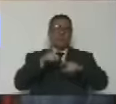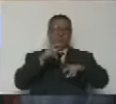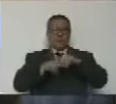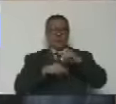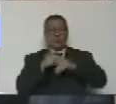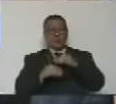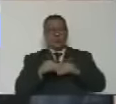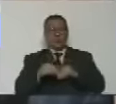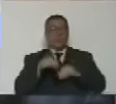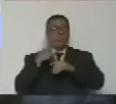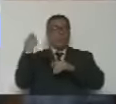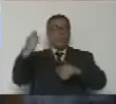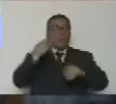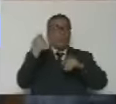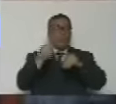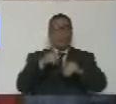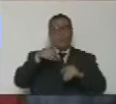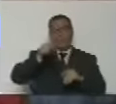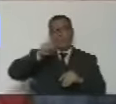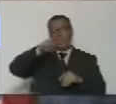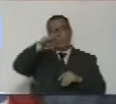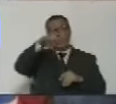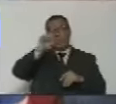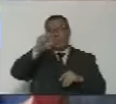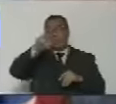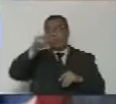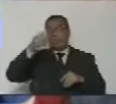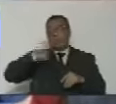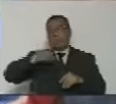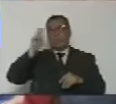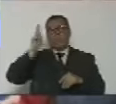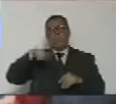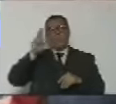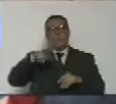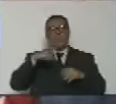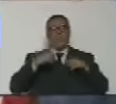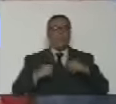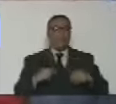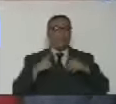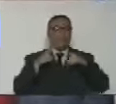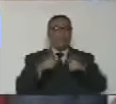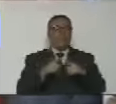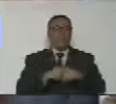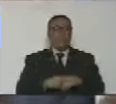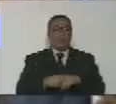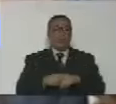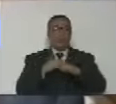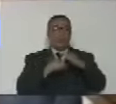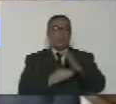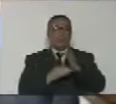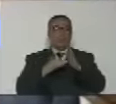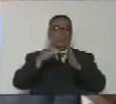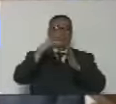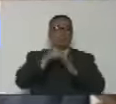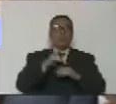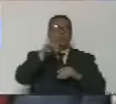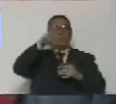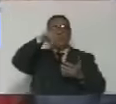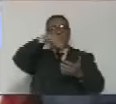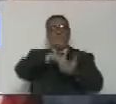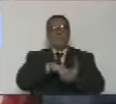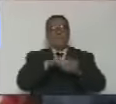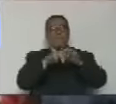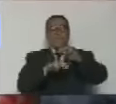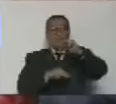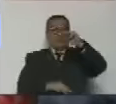conformado de llaneros del Casanare, que no habían tenido jamás ni nunca la oportunidad de ascender por encima de los 2.000 metros sobre el